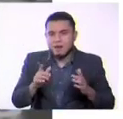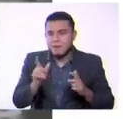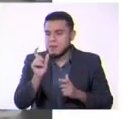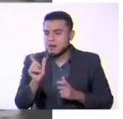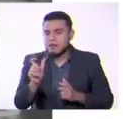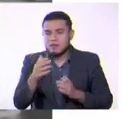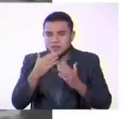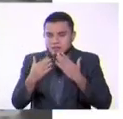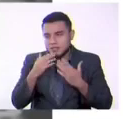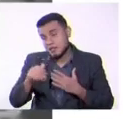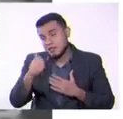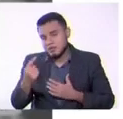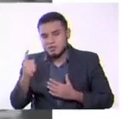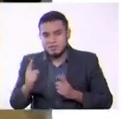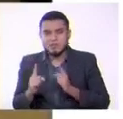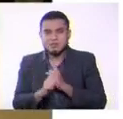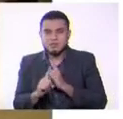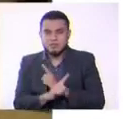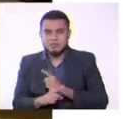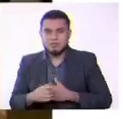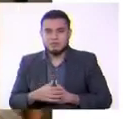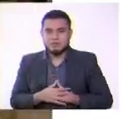poco estilacho, ve.